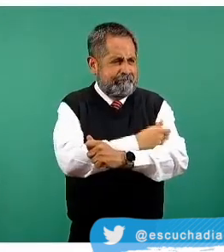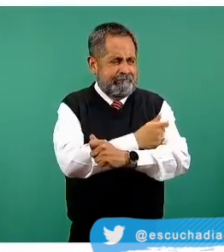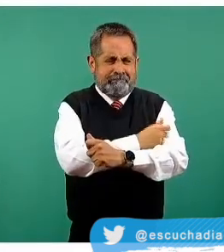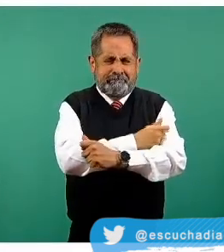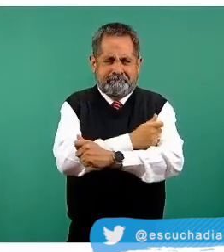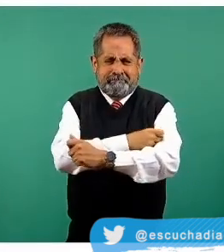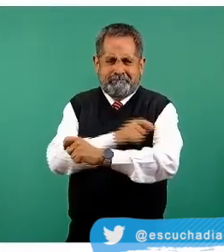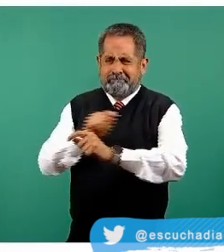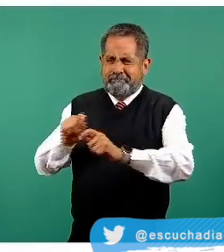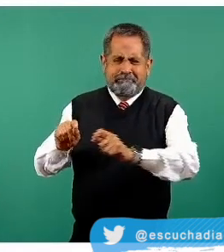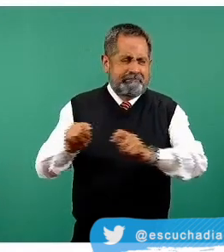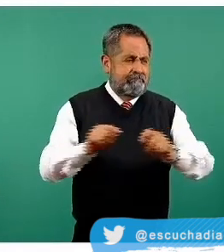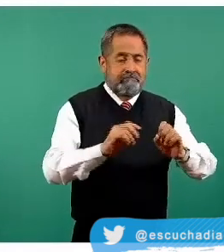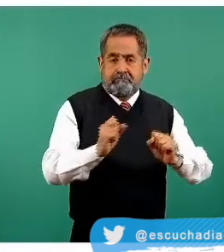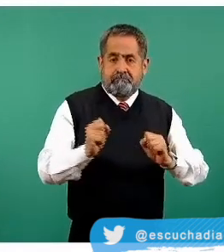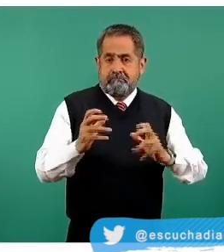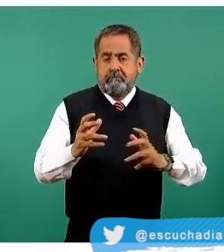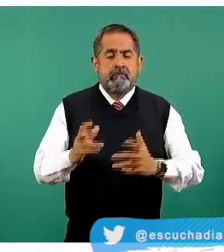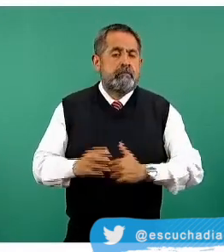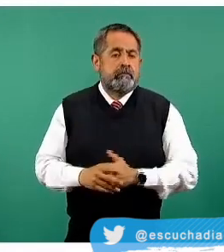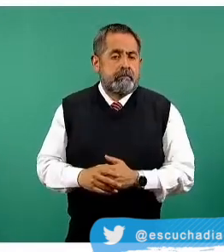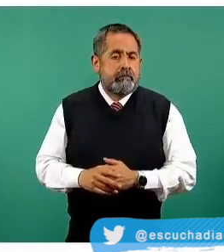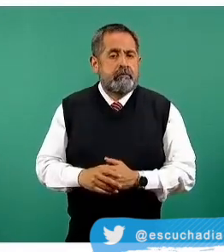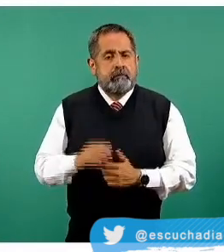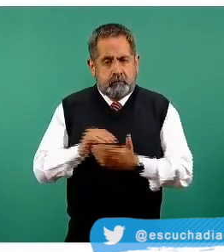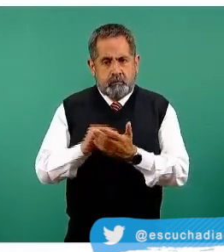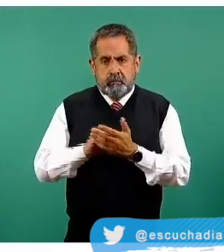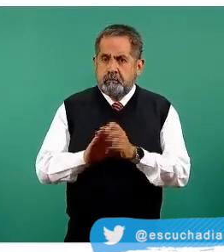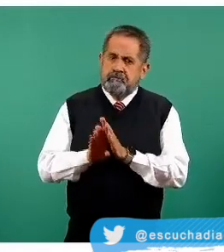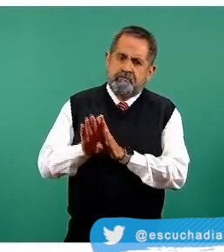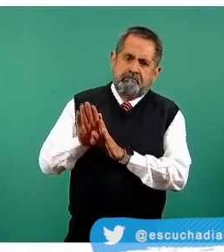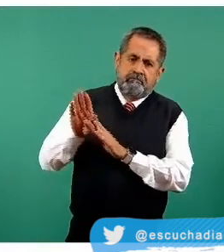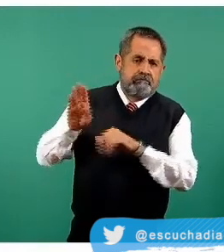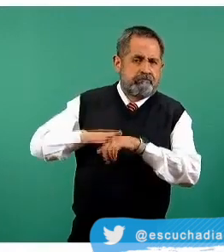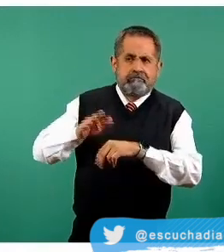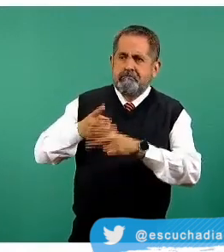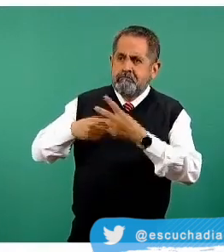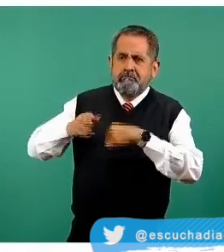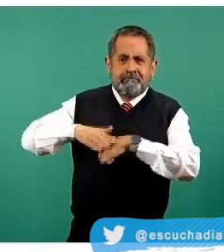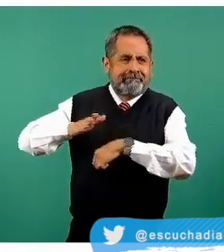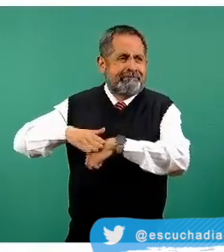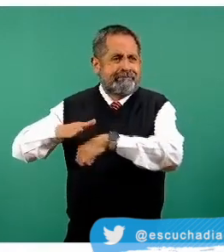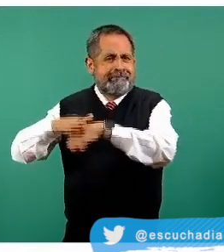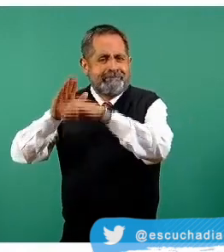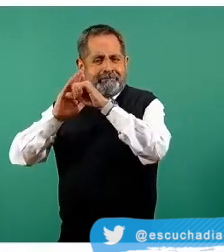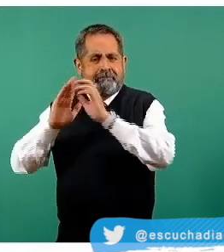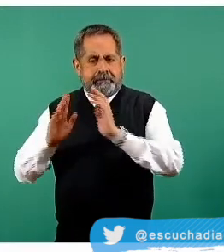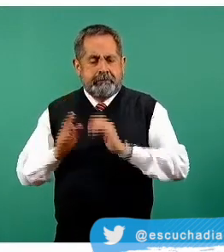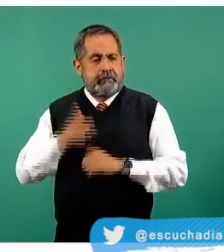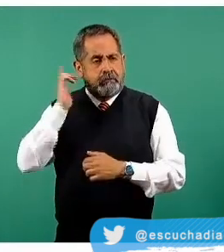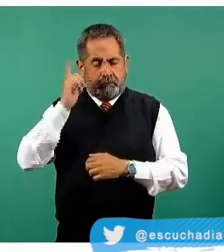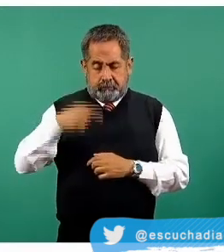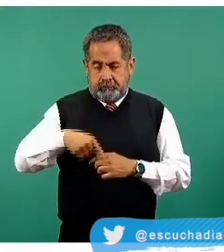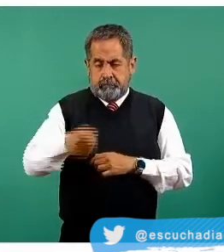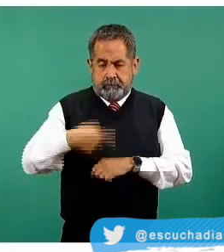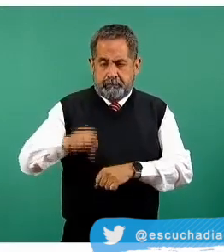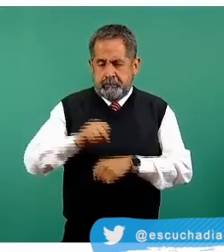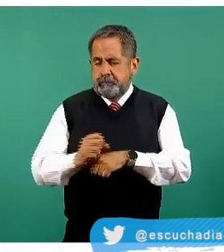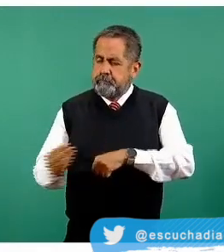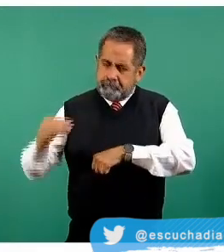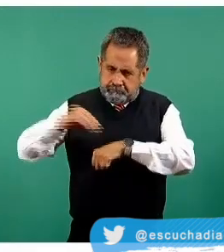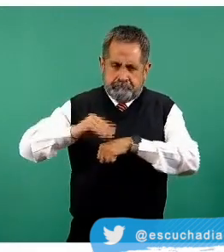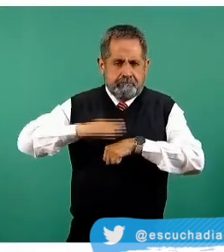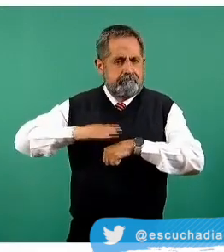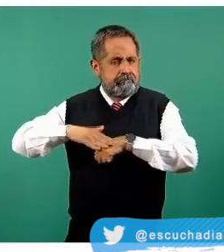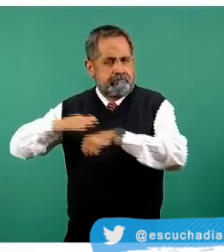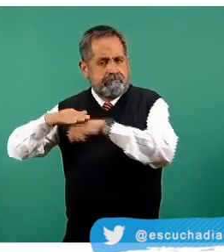ascendente, pues no ha parado, es decir, se mantiene con esa tendencia y esperamos que lo que se vaya a realizar esta semana de seguro va a